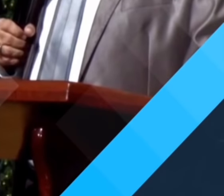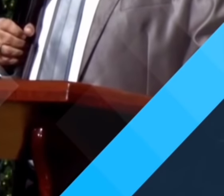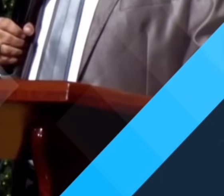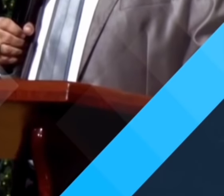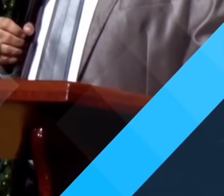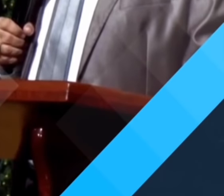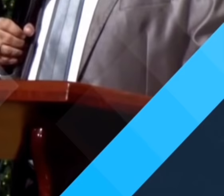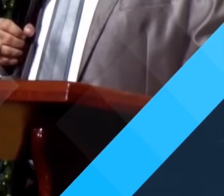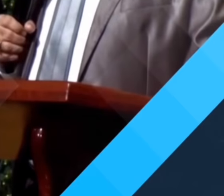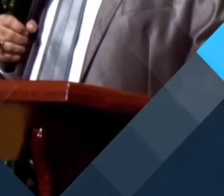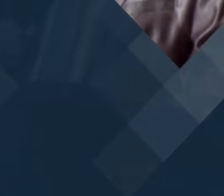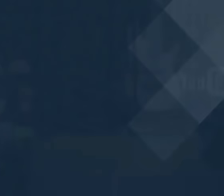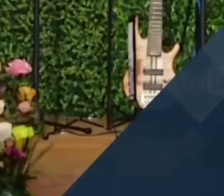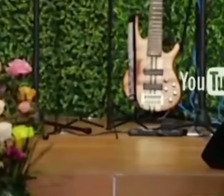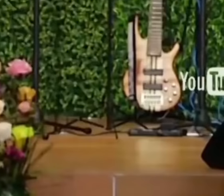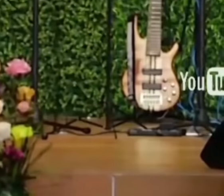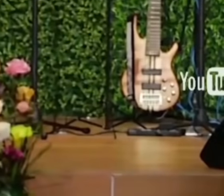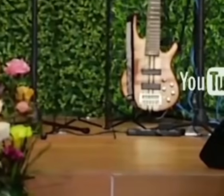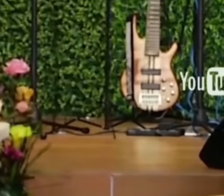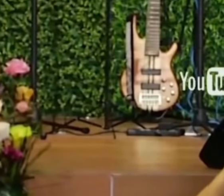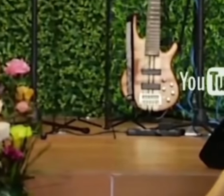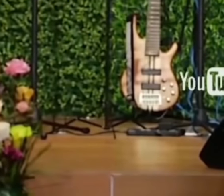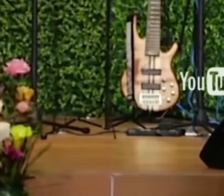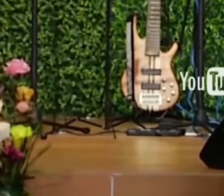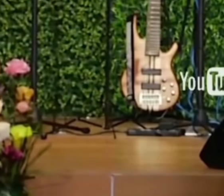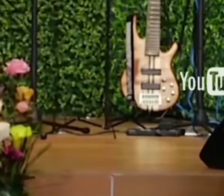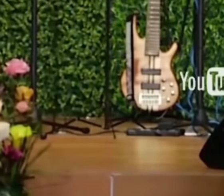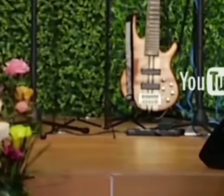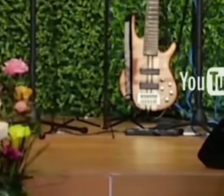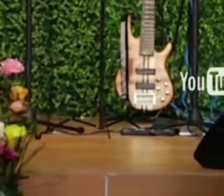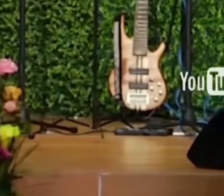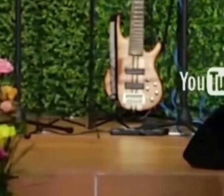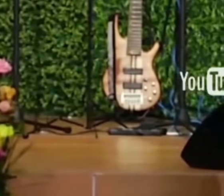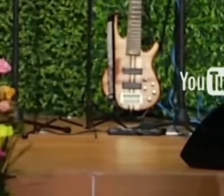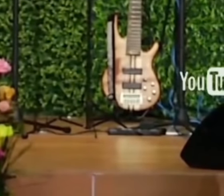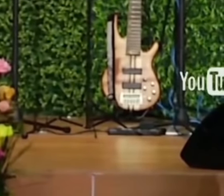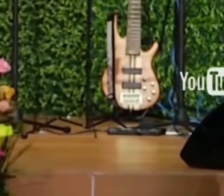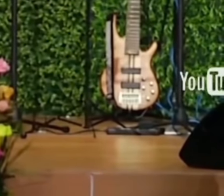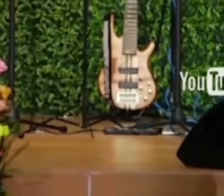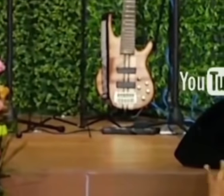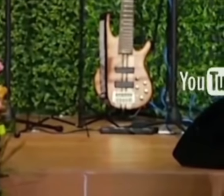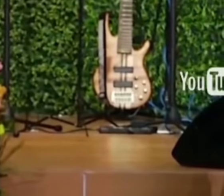Ministerios Ebenezer presentó La Biblia, palabra infalible,